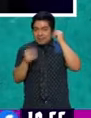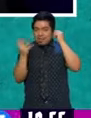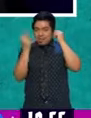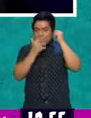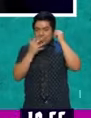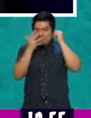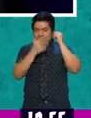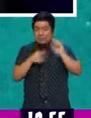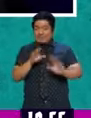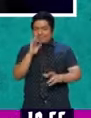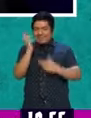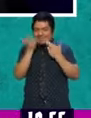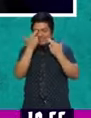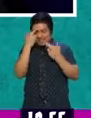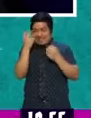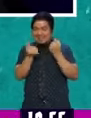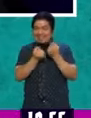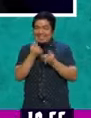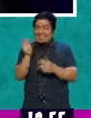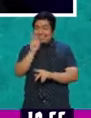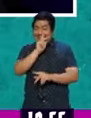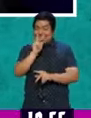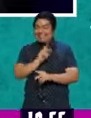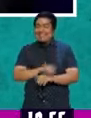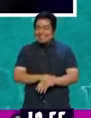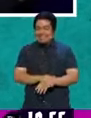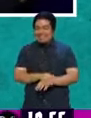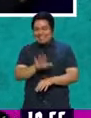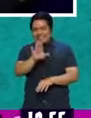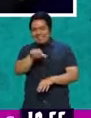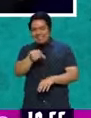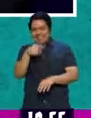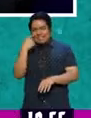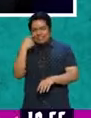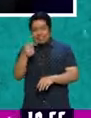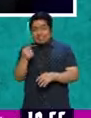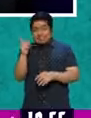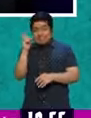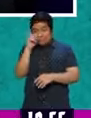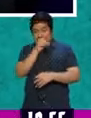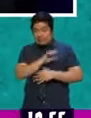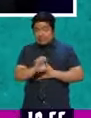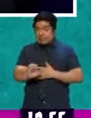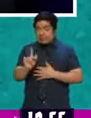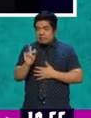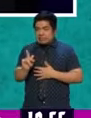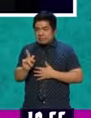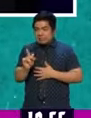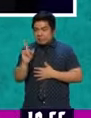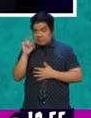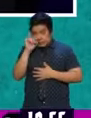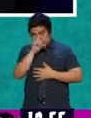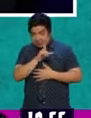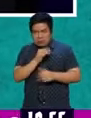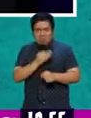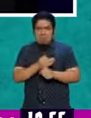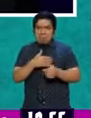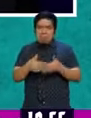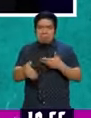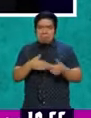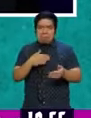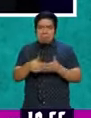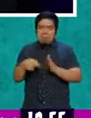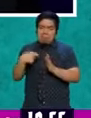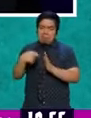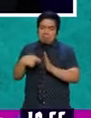cuando vienen crudos. Sí, está más peor. Oigan, ¿es complejo sacar EP en la actualidad o la verdad es que ya como sea, se graba